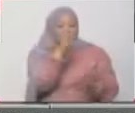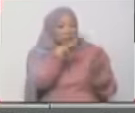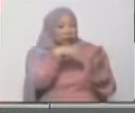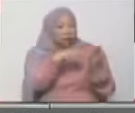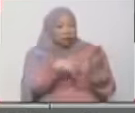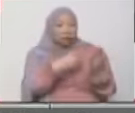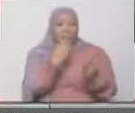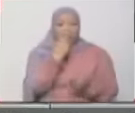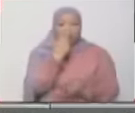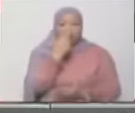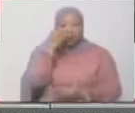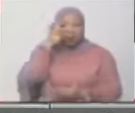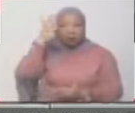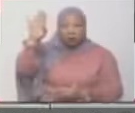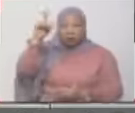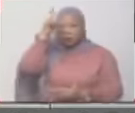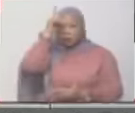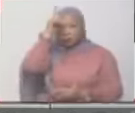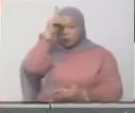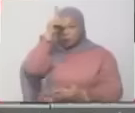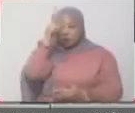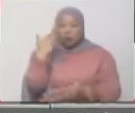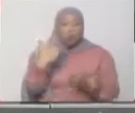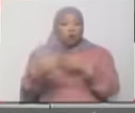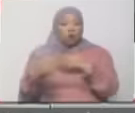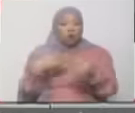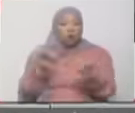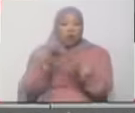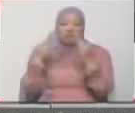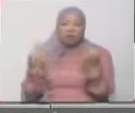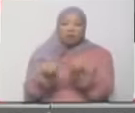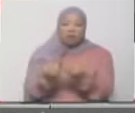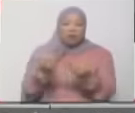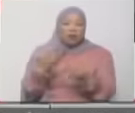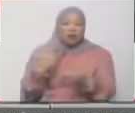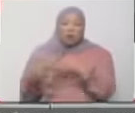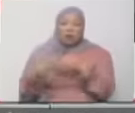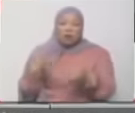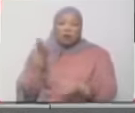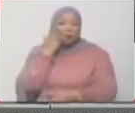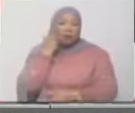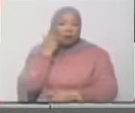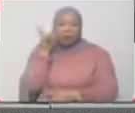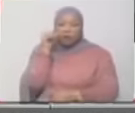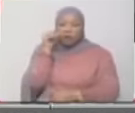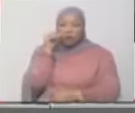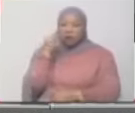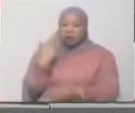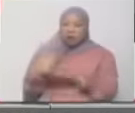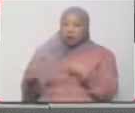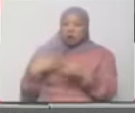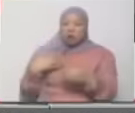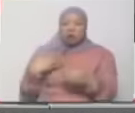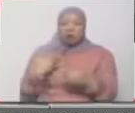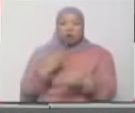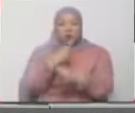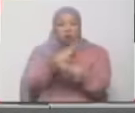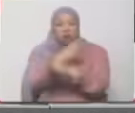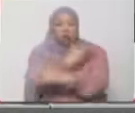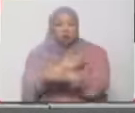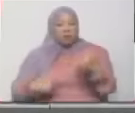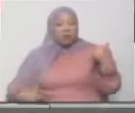nazismo, para la desconfiguración familiar, para que se acabe el núcleo familiar. Elon Musk por aquí está